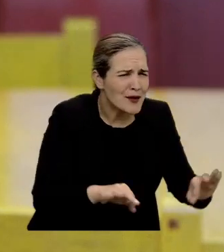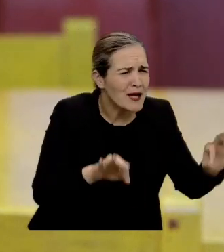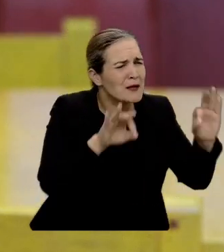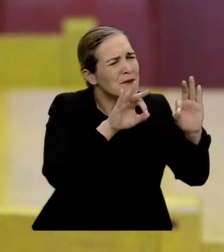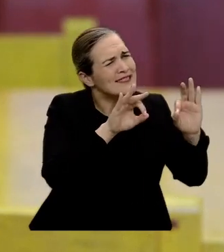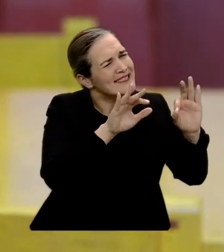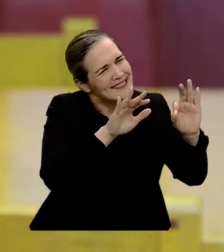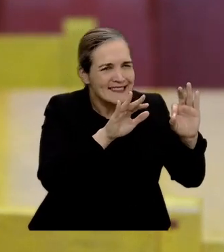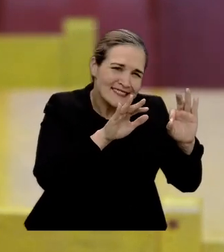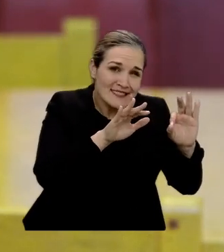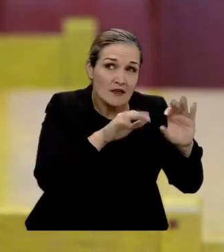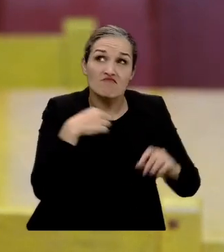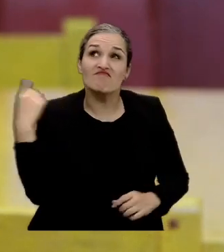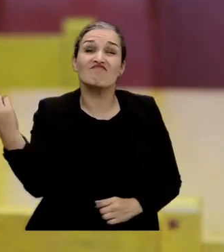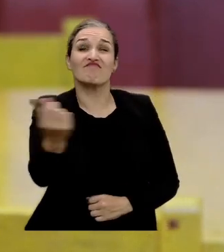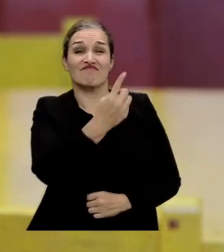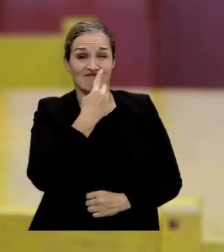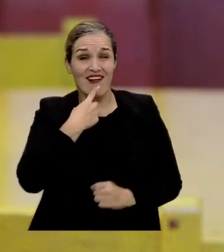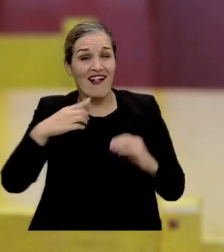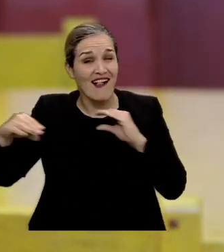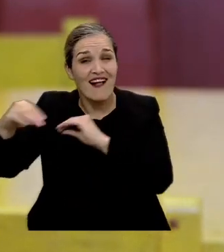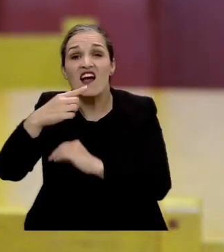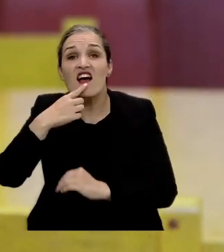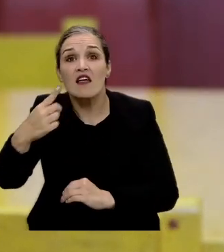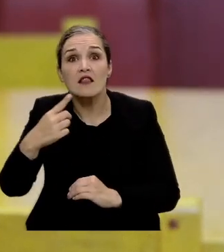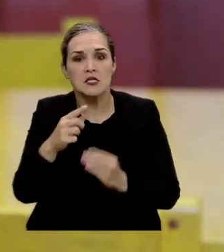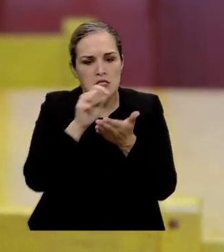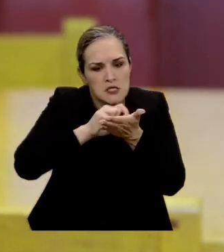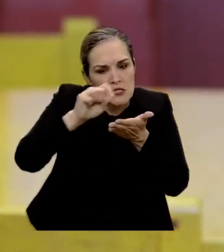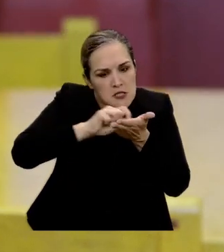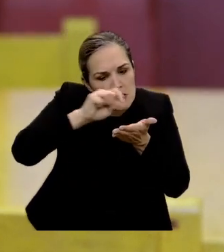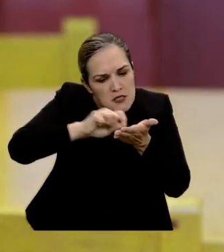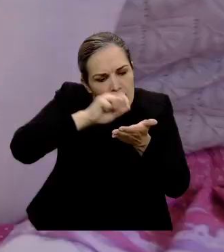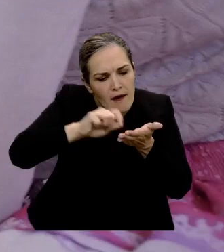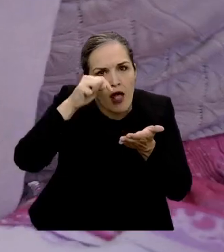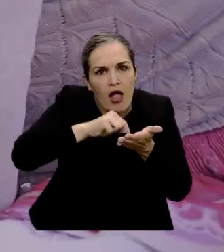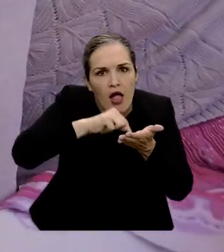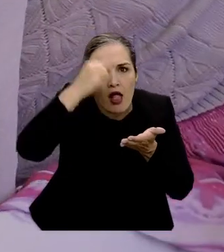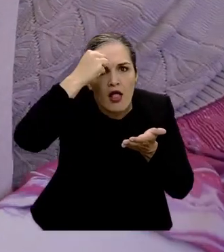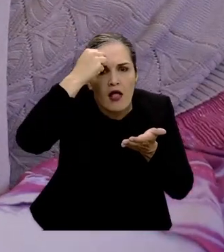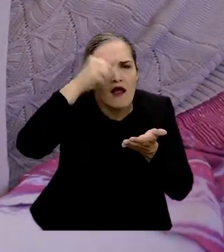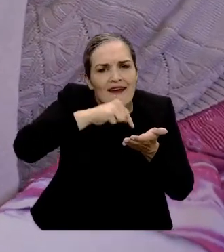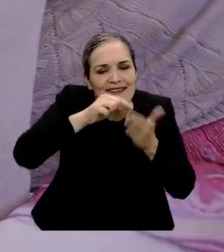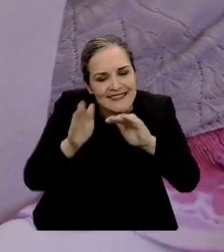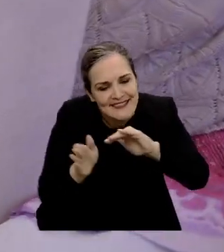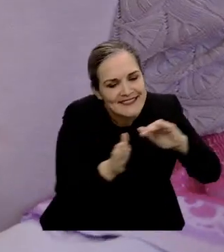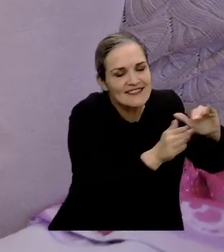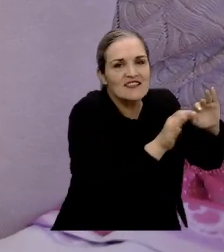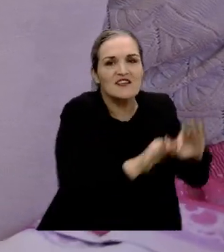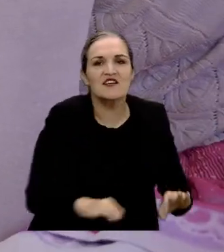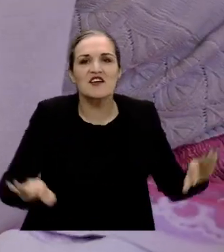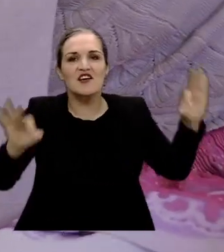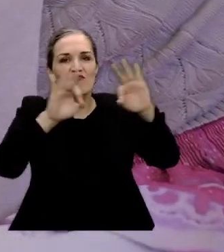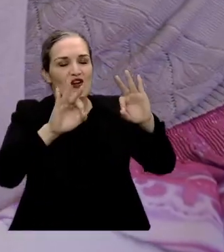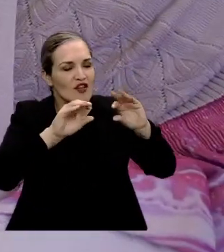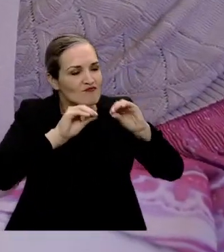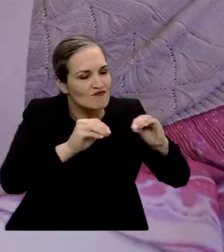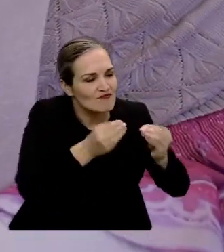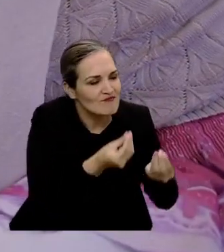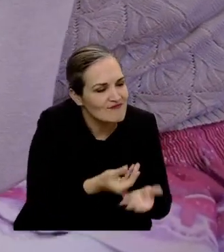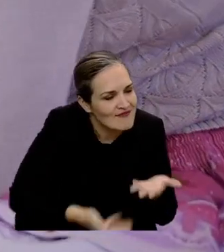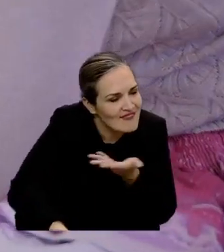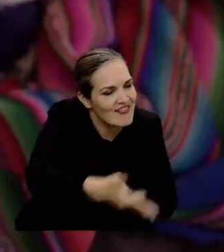escuché decir, nos hemos alfabetizado tanto en letras y números que nos hemos olvidado de